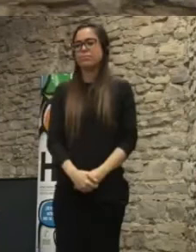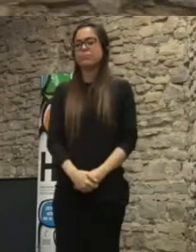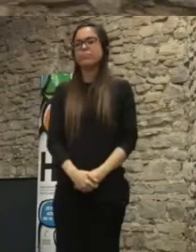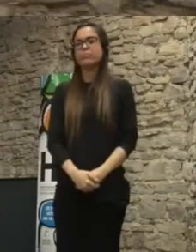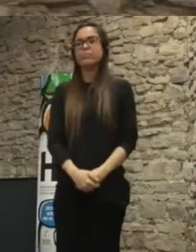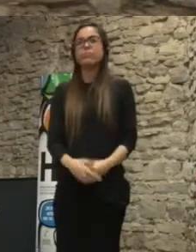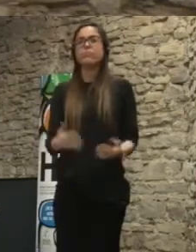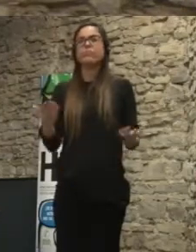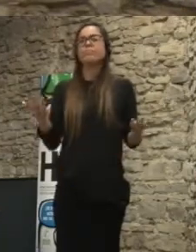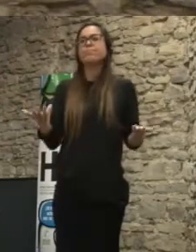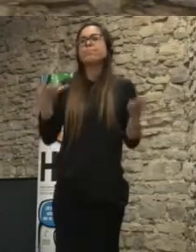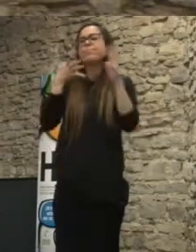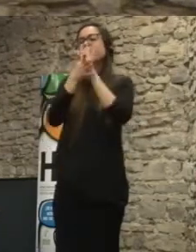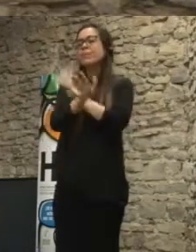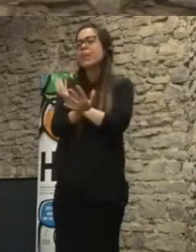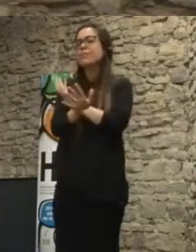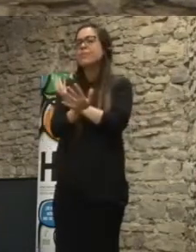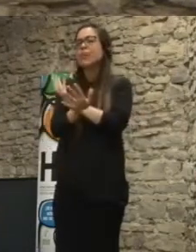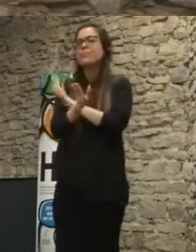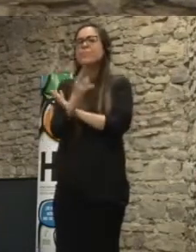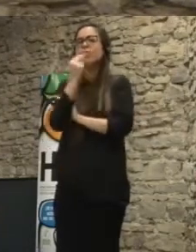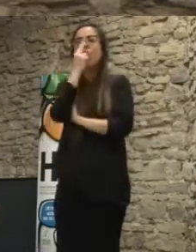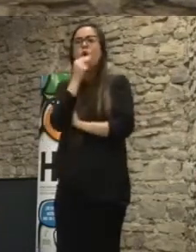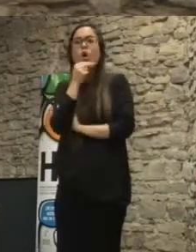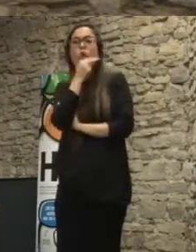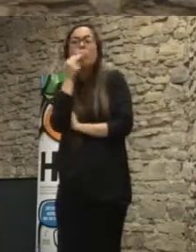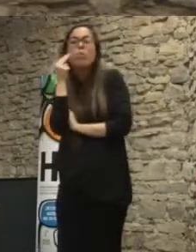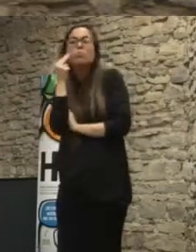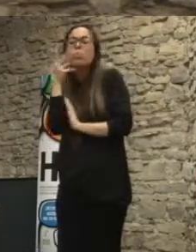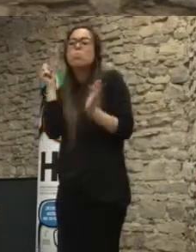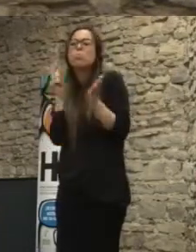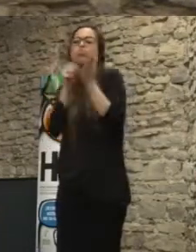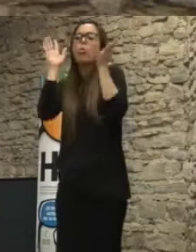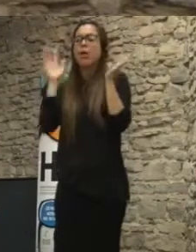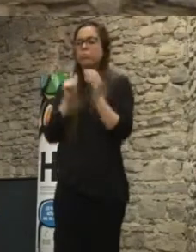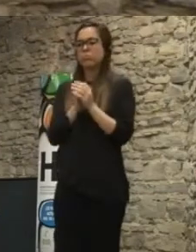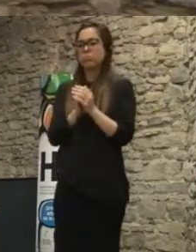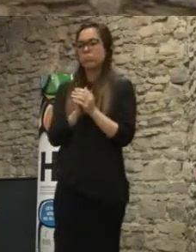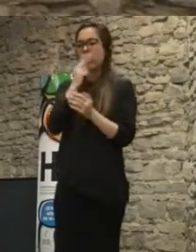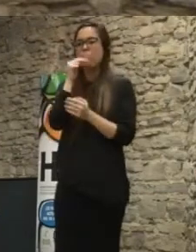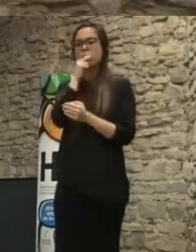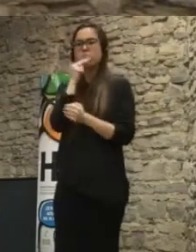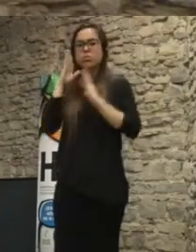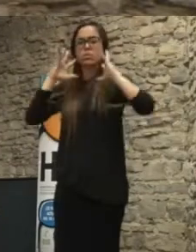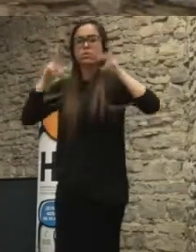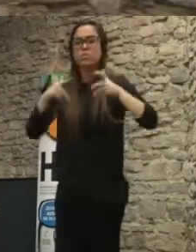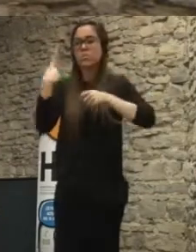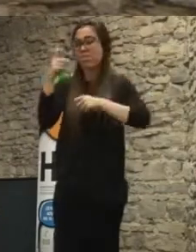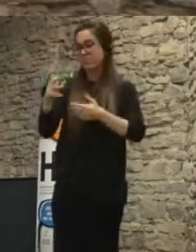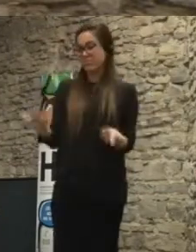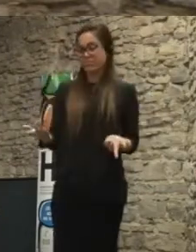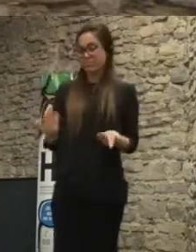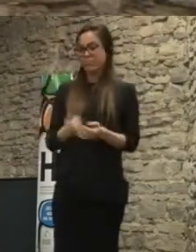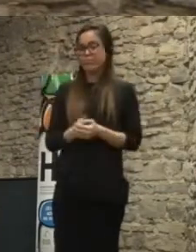Que a lo mejor requieren compromisos muy intensos, pero muy puntuales, y que tienen menos recorrido. Han